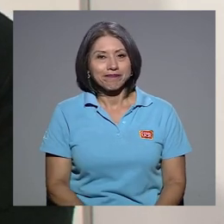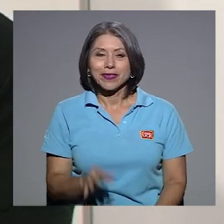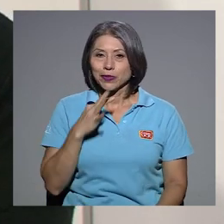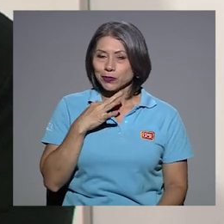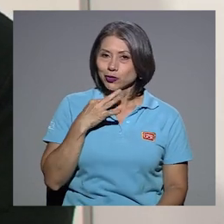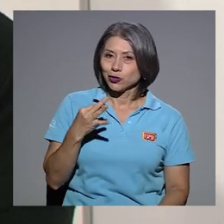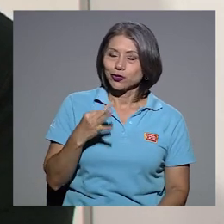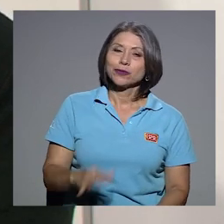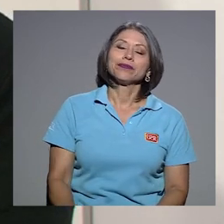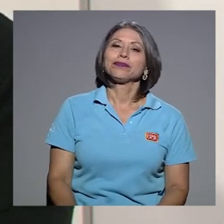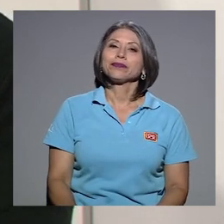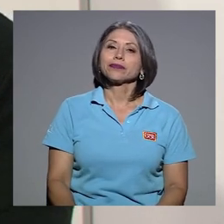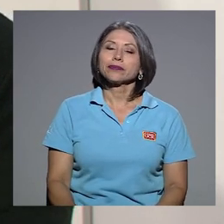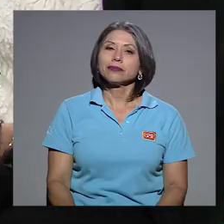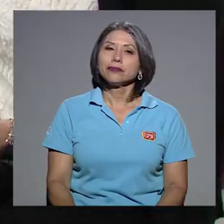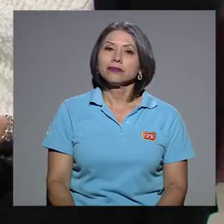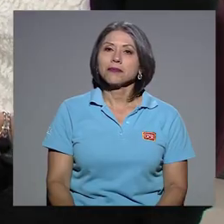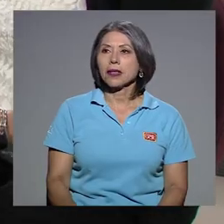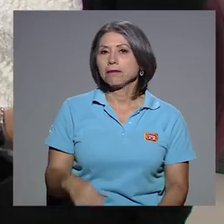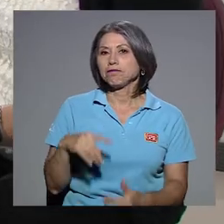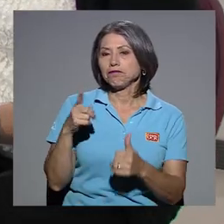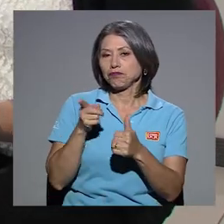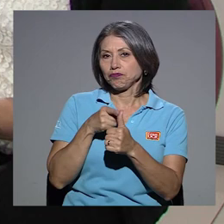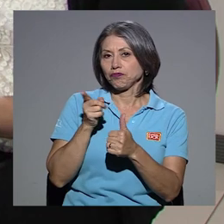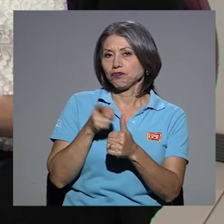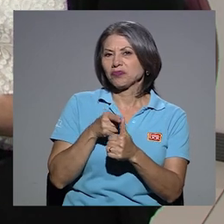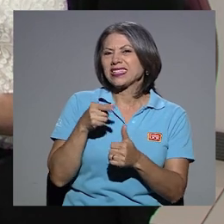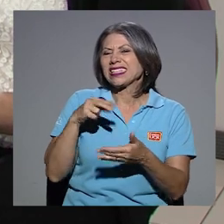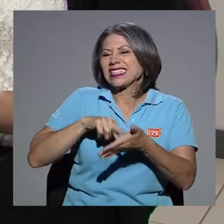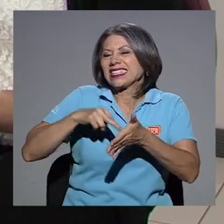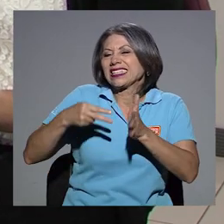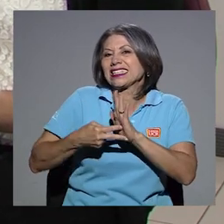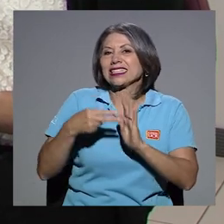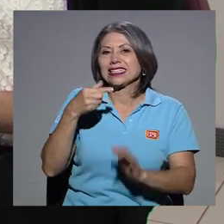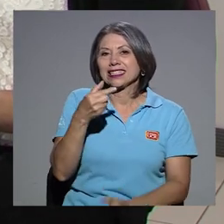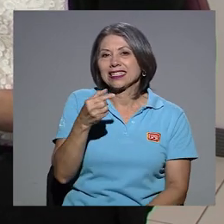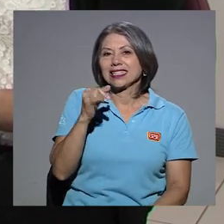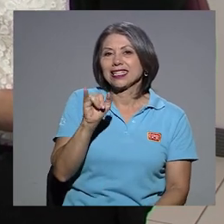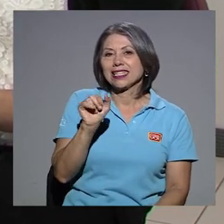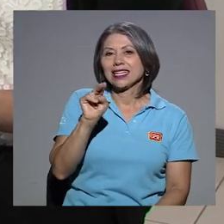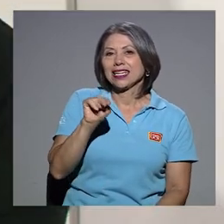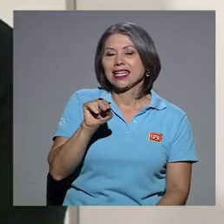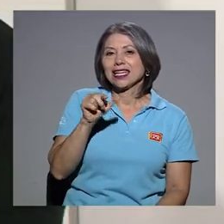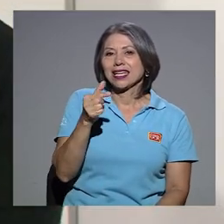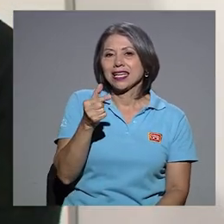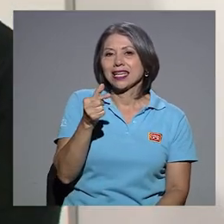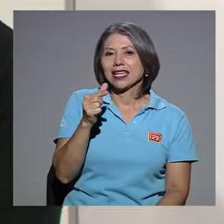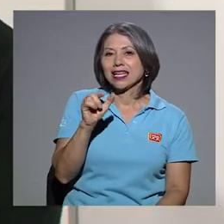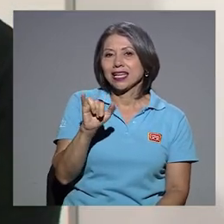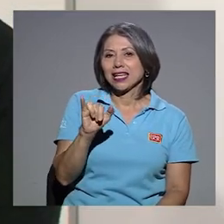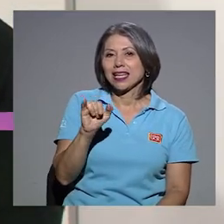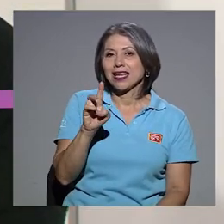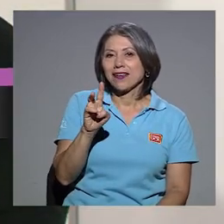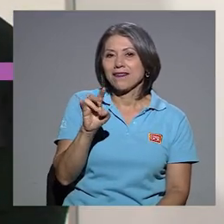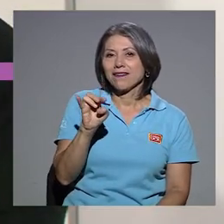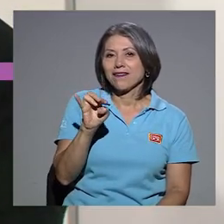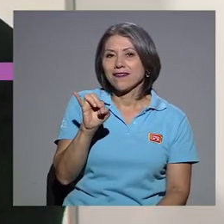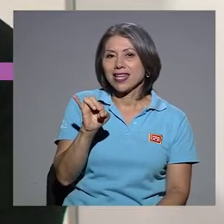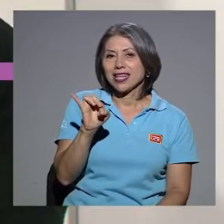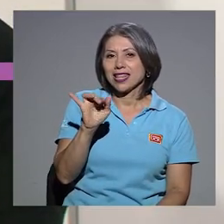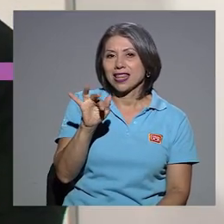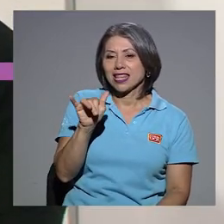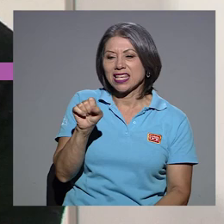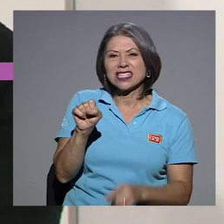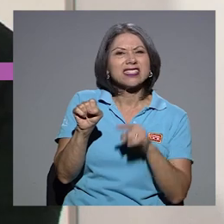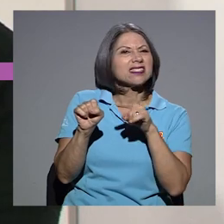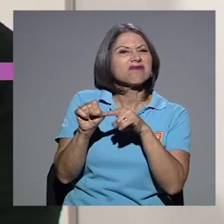Con mucho gusto. Hablemos tal vez primero, ¿qué es la gingivitis? Ok, gingivitis básicamente es inflamación en las